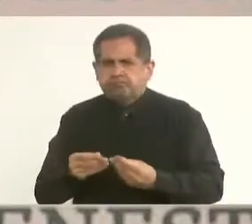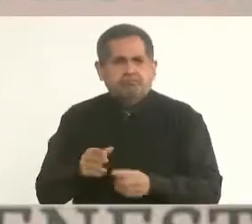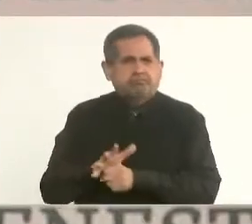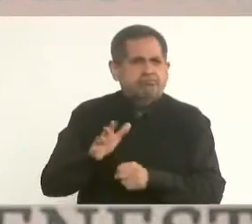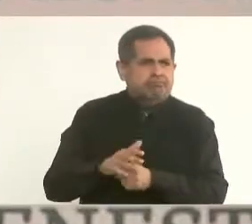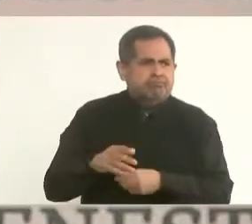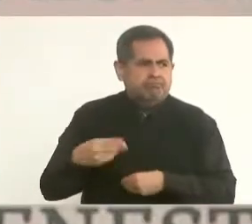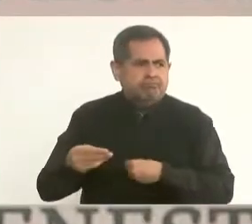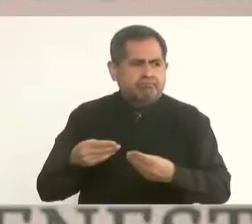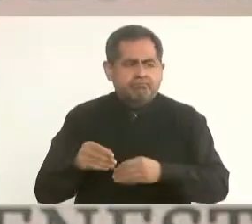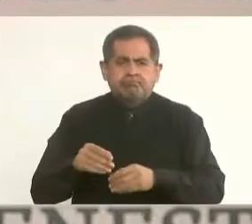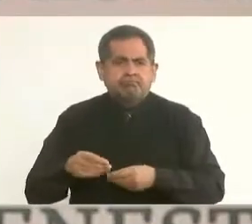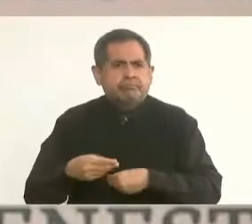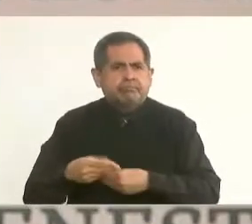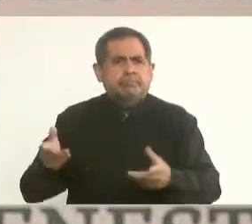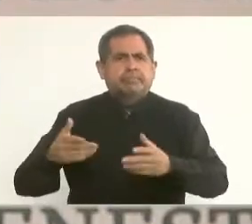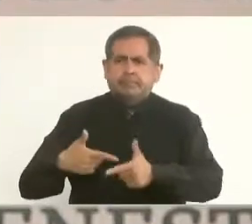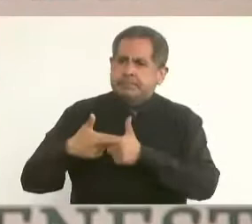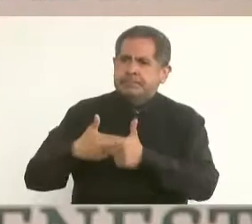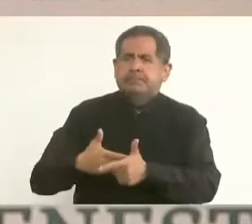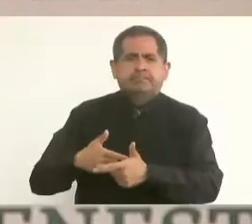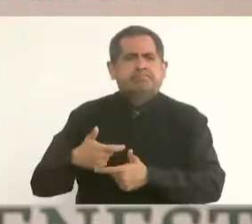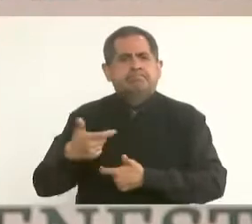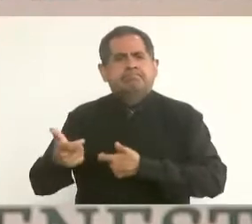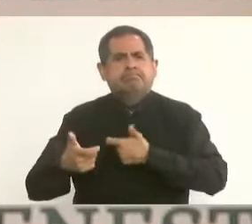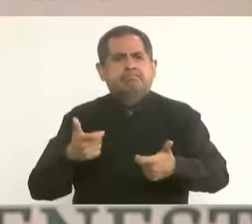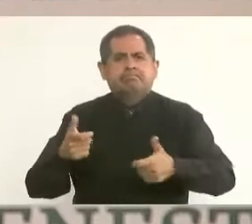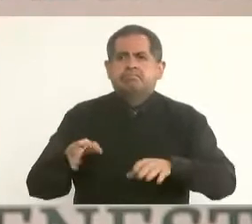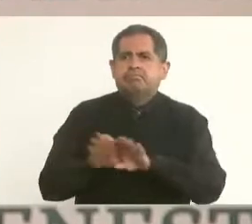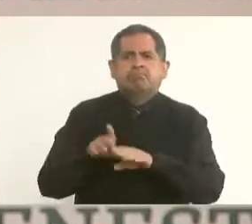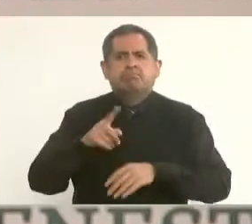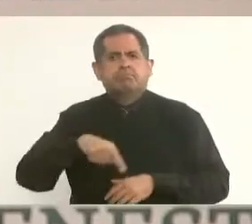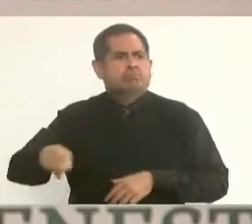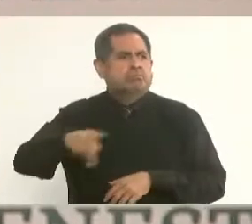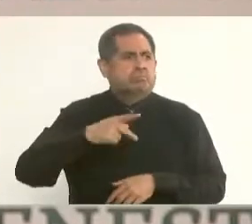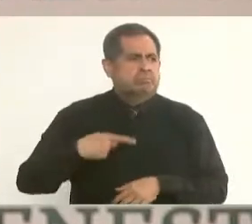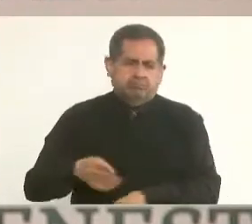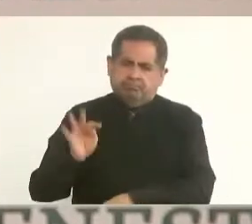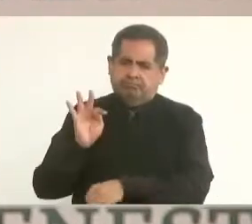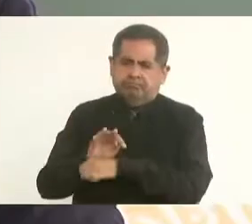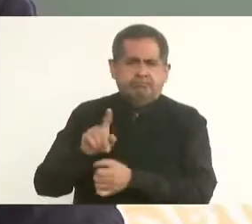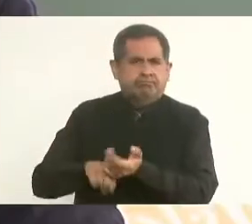se siga empleando en beneficio de la gente.